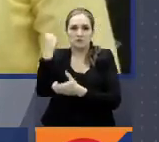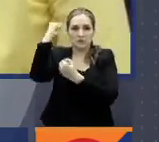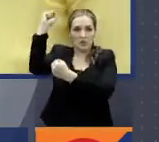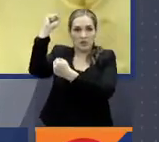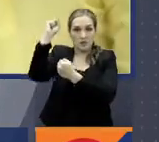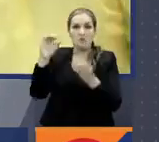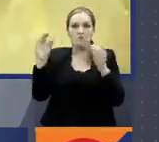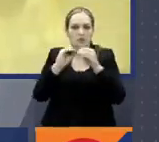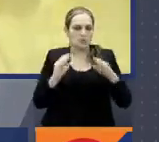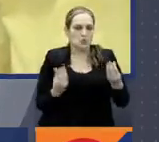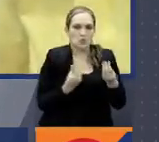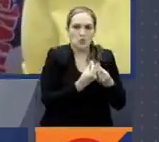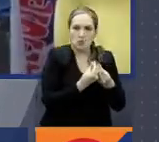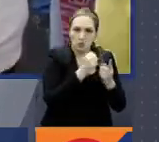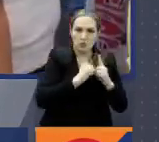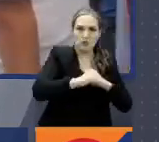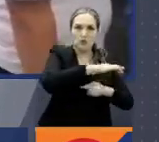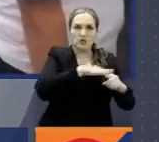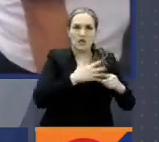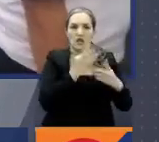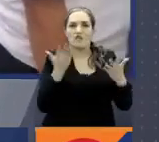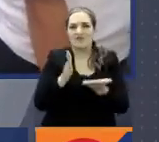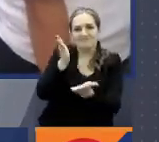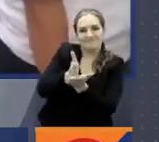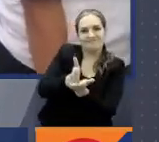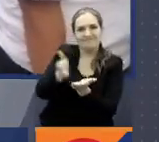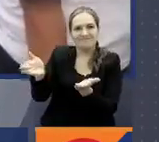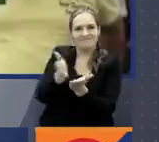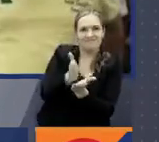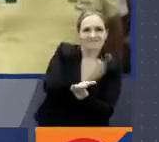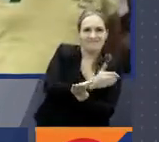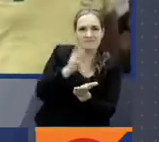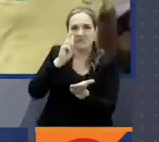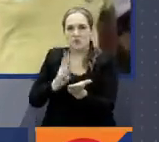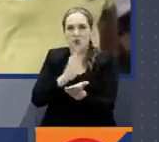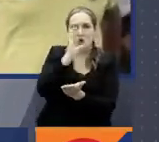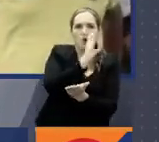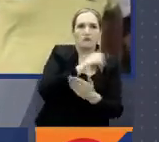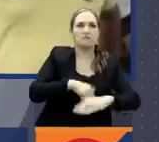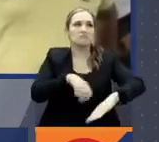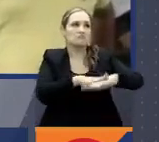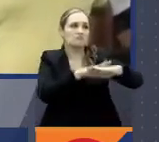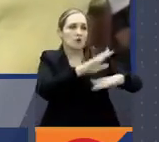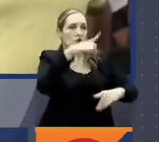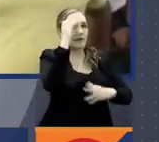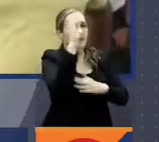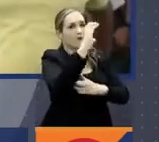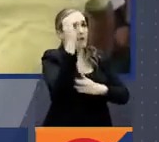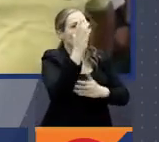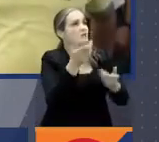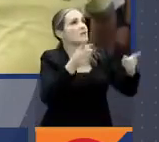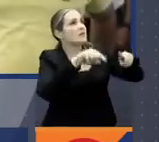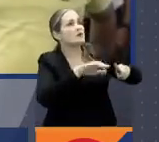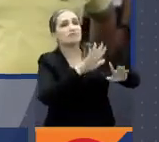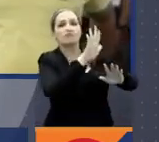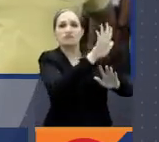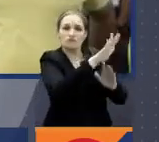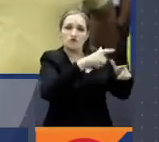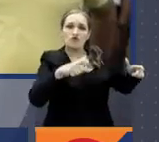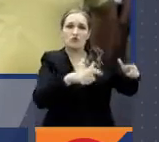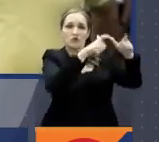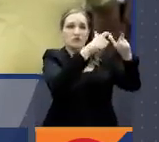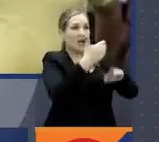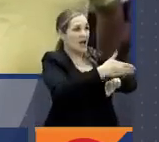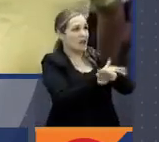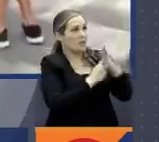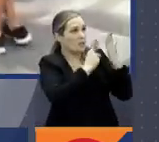grupos sociales de la región de frontera, quienes piden al gobierno nacional y al Congreso acelerar el trámite y revisión de los proyectos que fueron presentados por